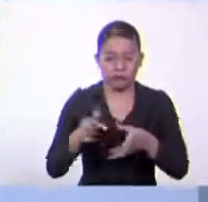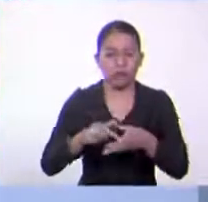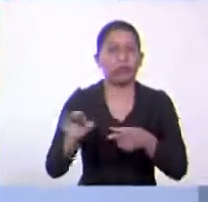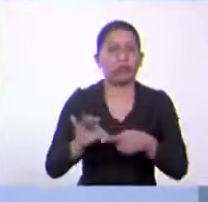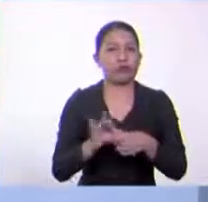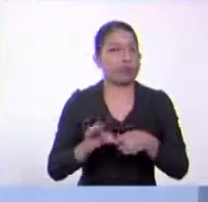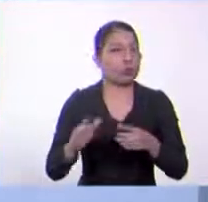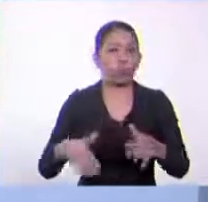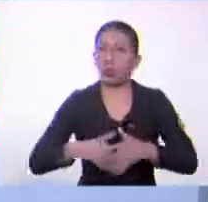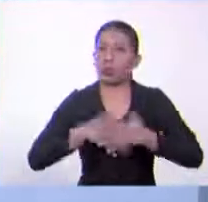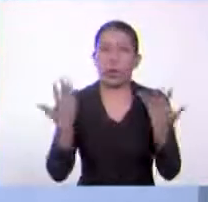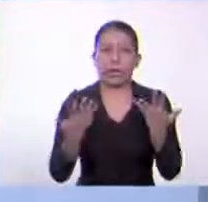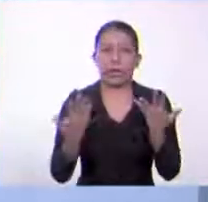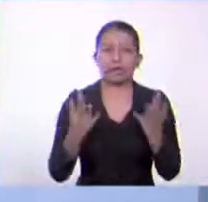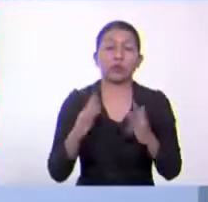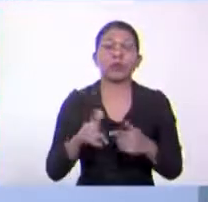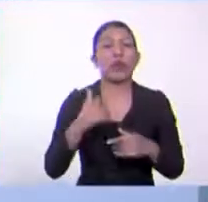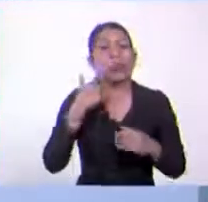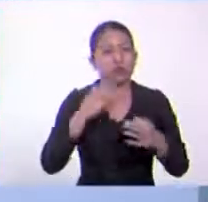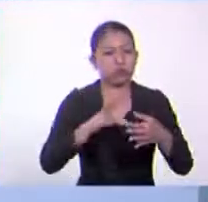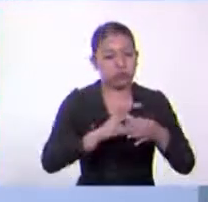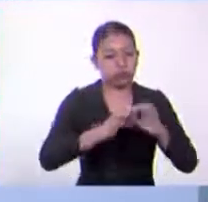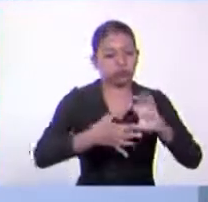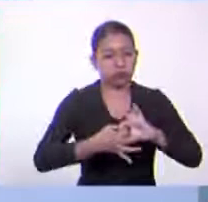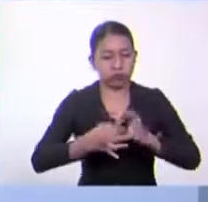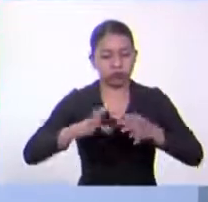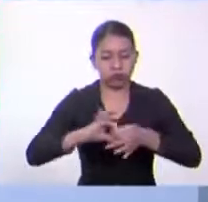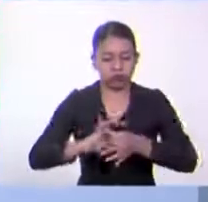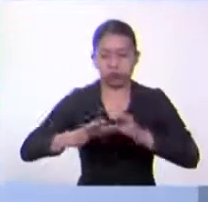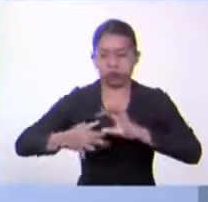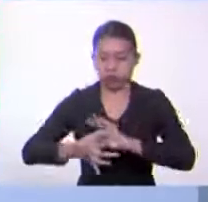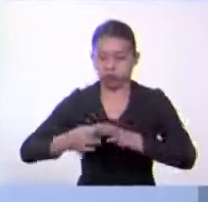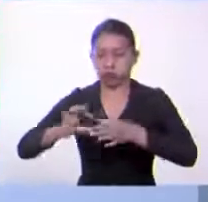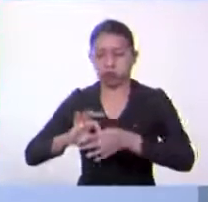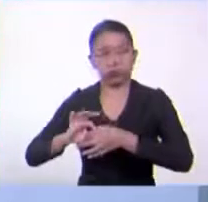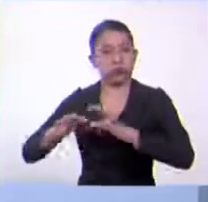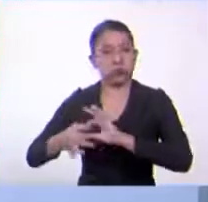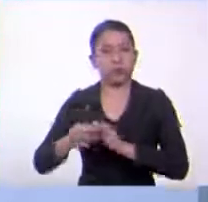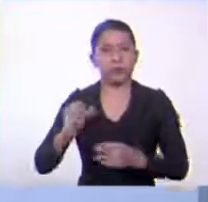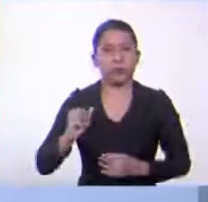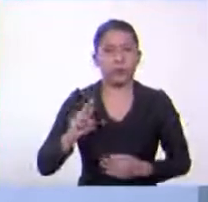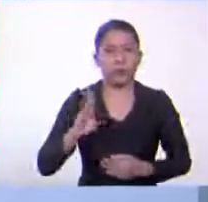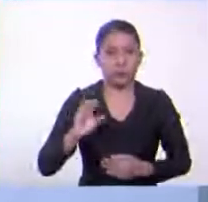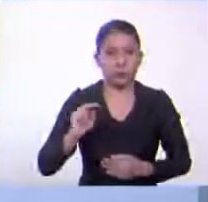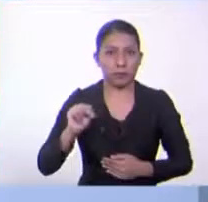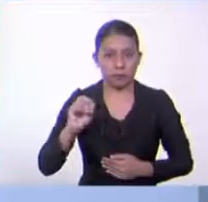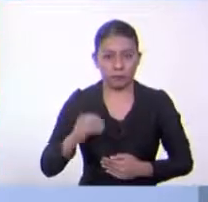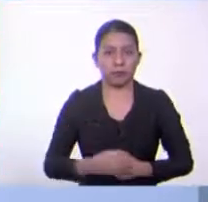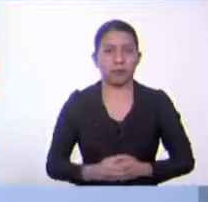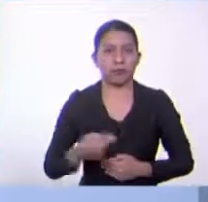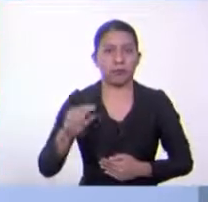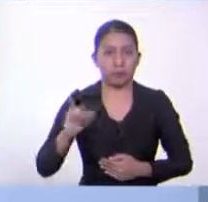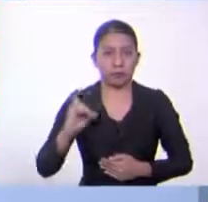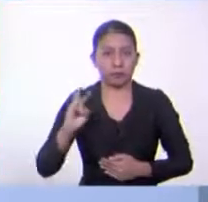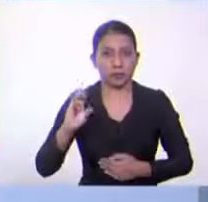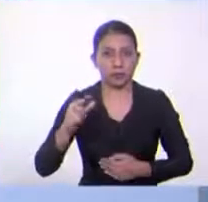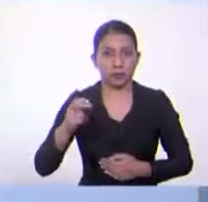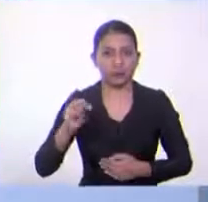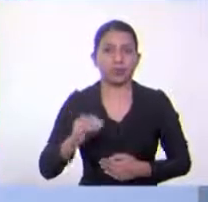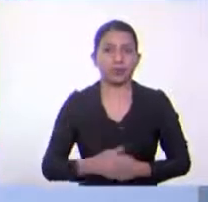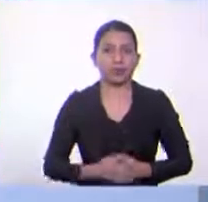funcional porque son cadenas compuestas por carbono e hidrógeno. Muy bien. Luego tenemos